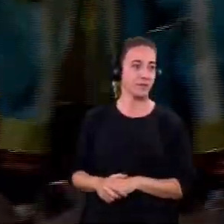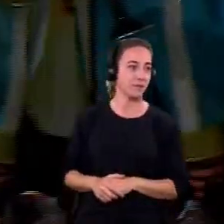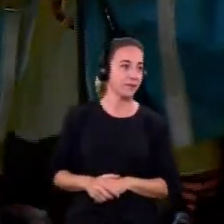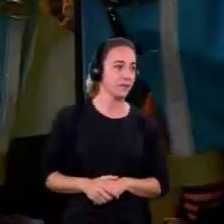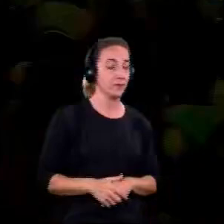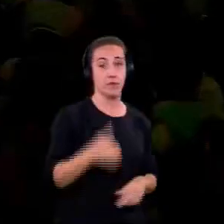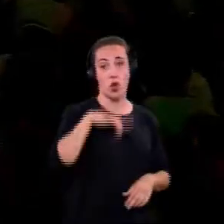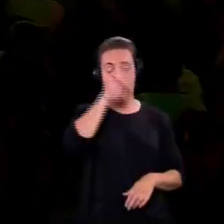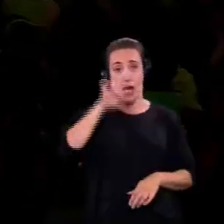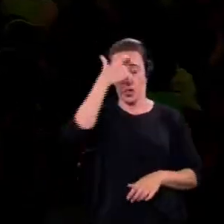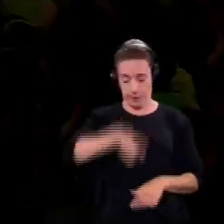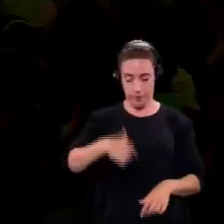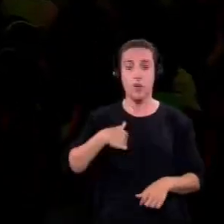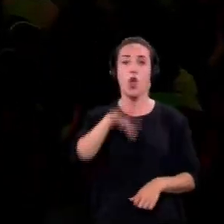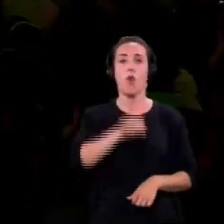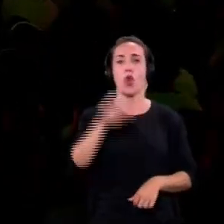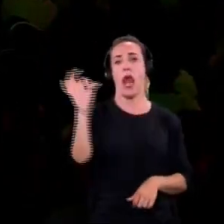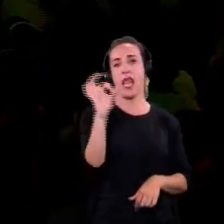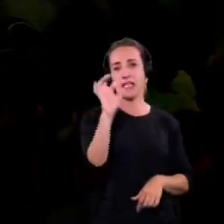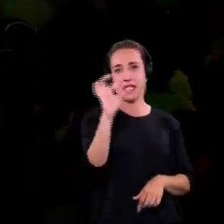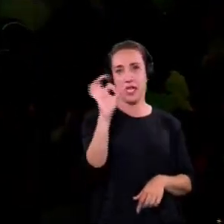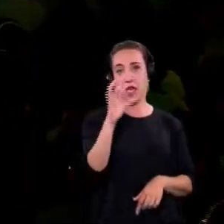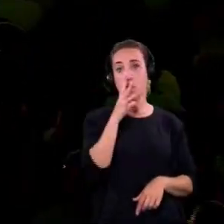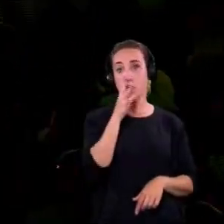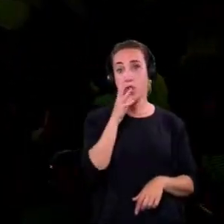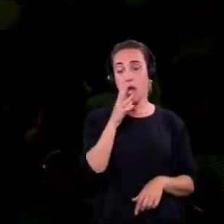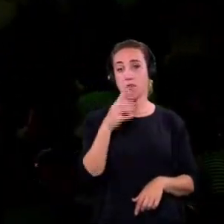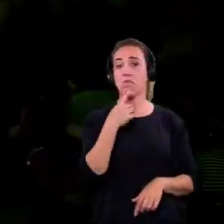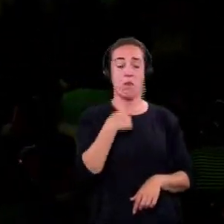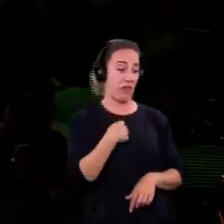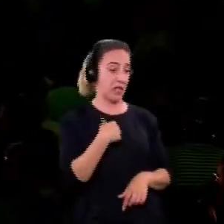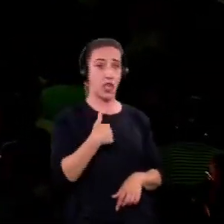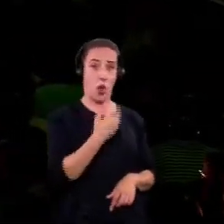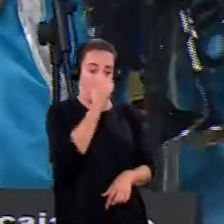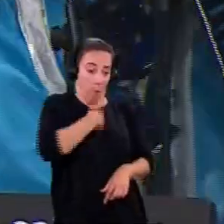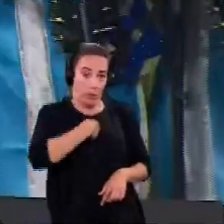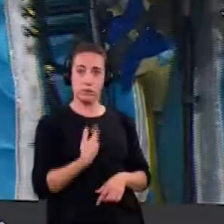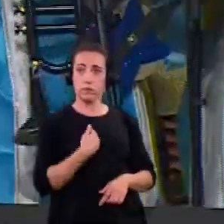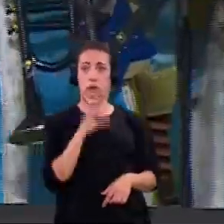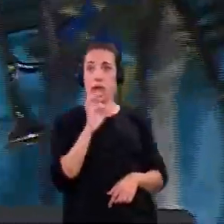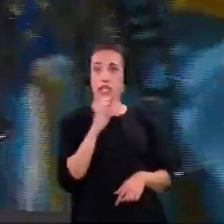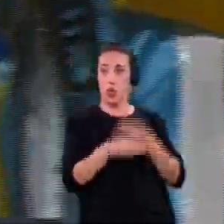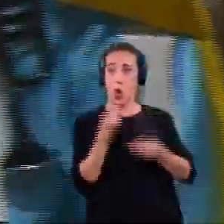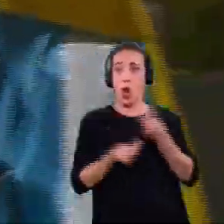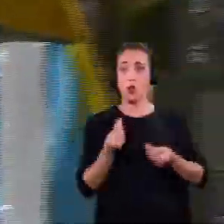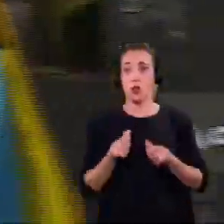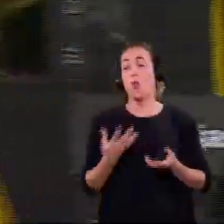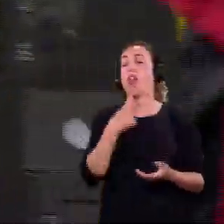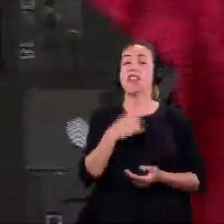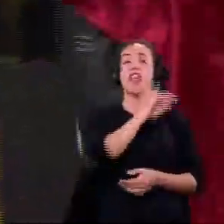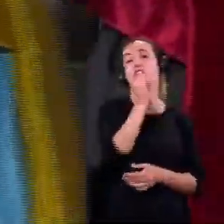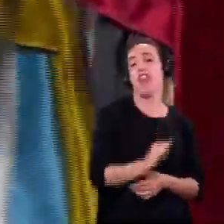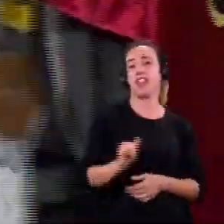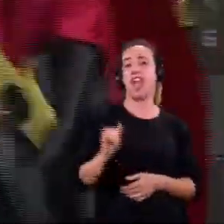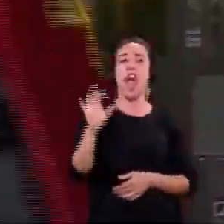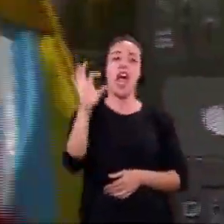Como canario que yo soy, compro la S, pues se me acusa de que mal yo la utilizo. Pues dicen que las Z se